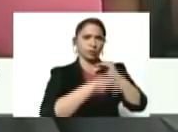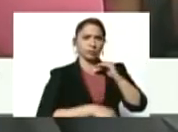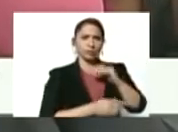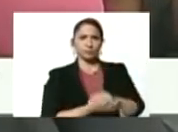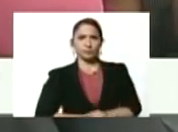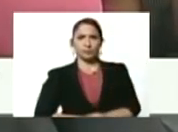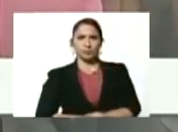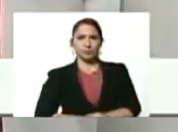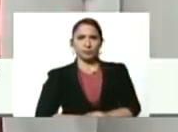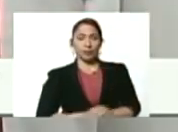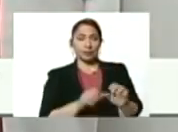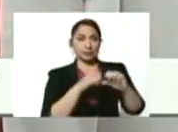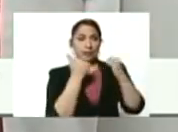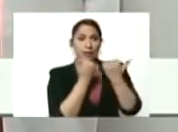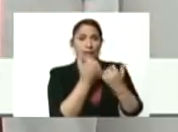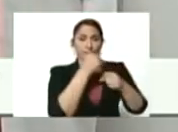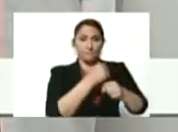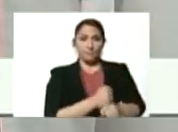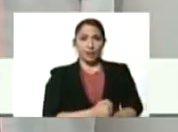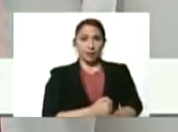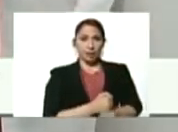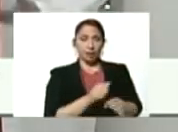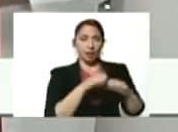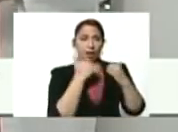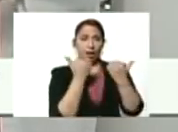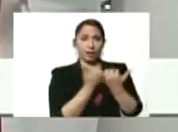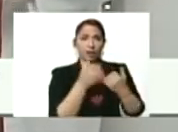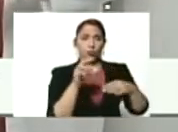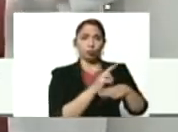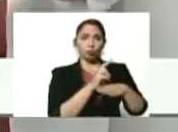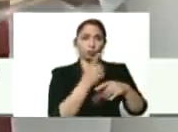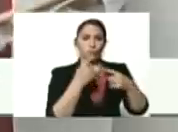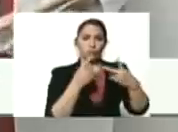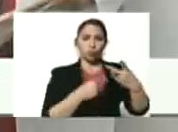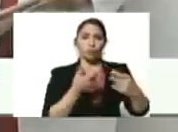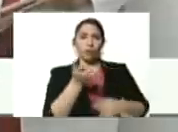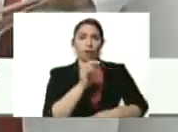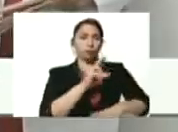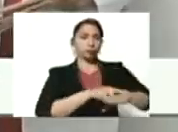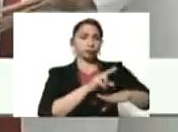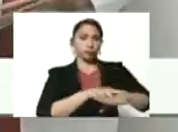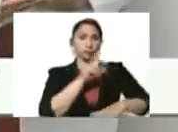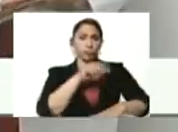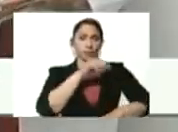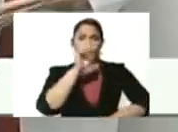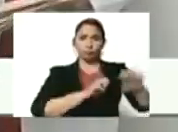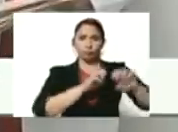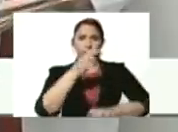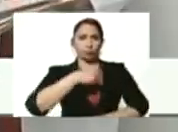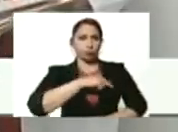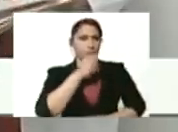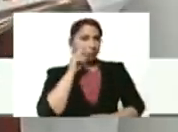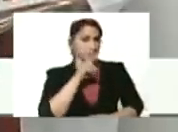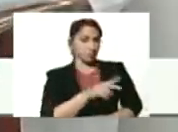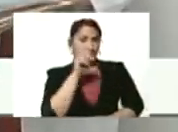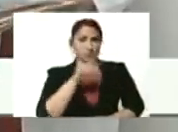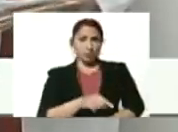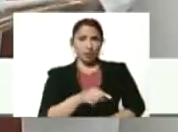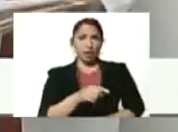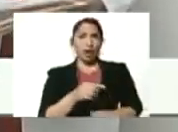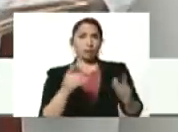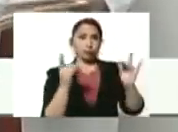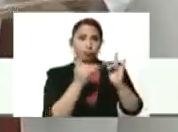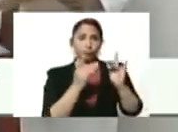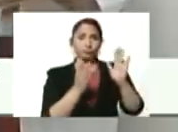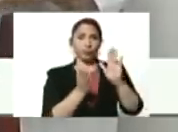sala de espera y área de usos múltiples libres. Aquí hay consultorio, camarada presidente, como dormitorio en una planta